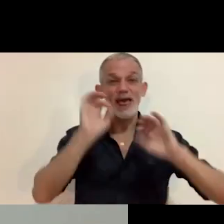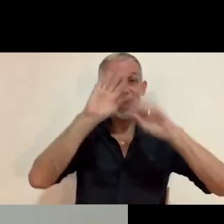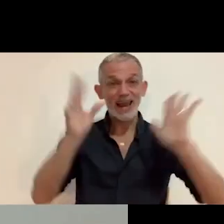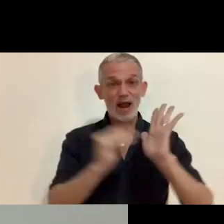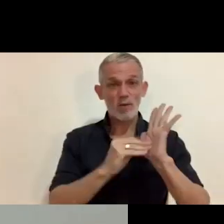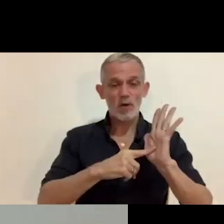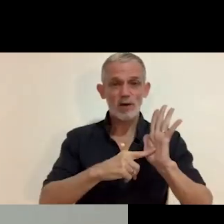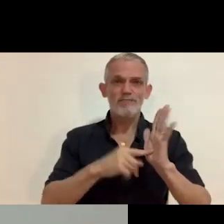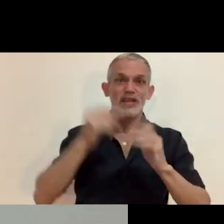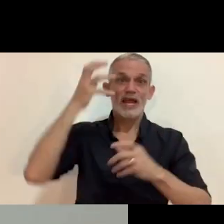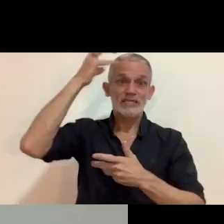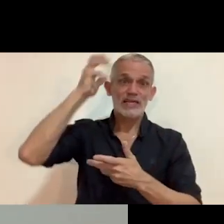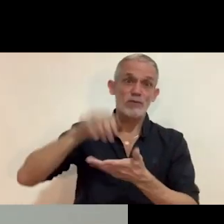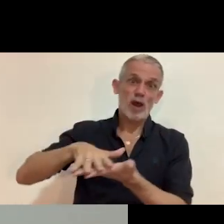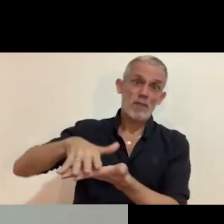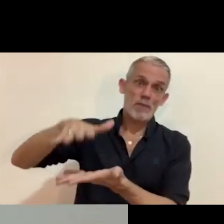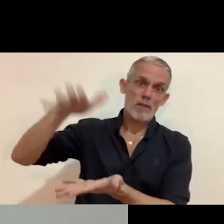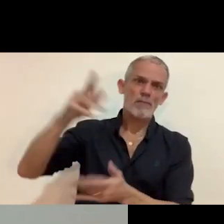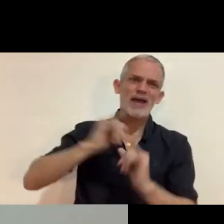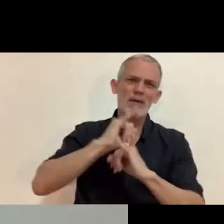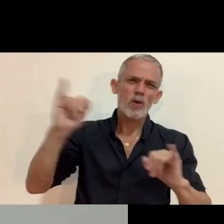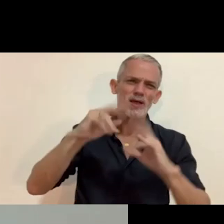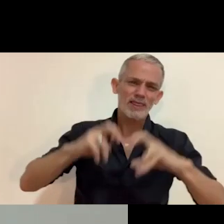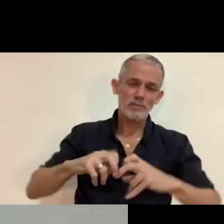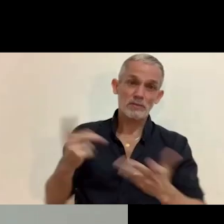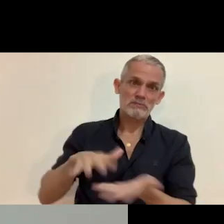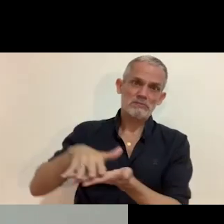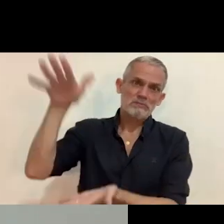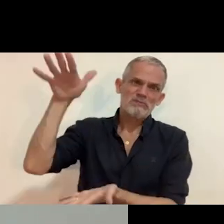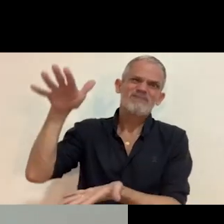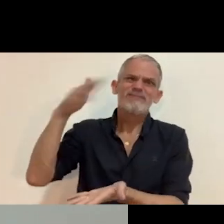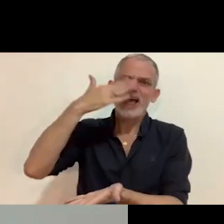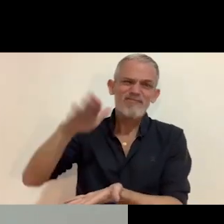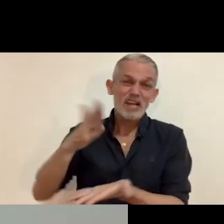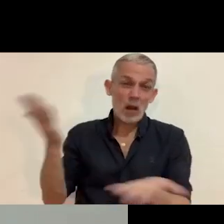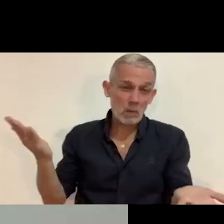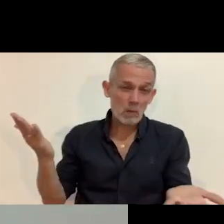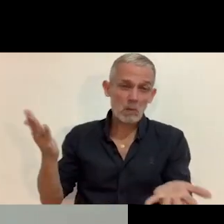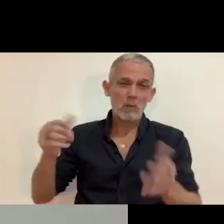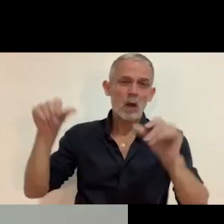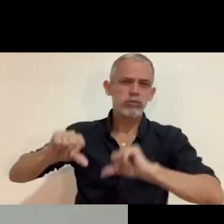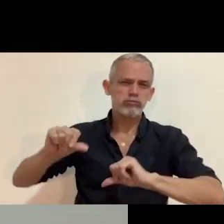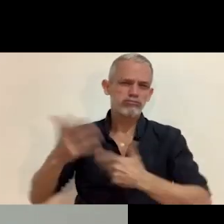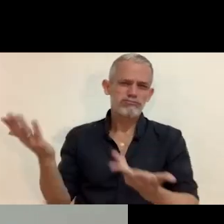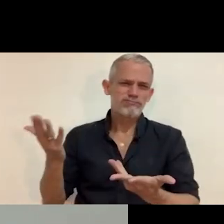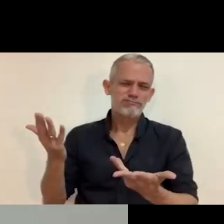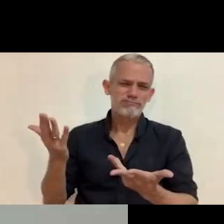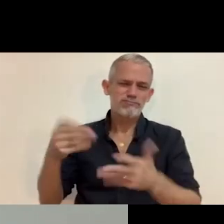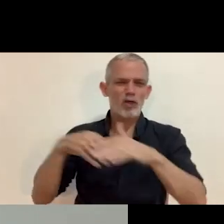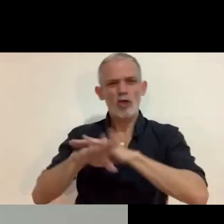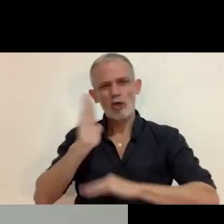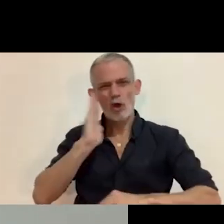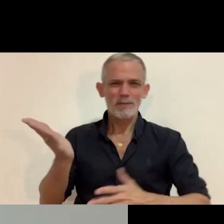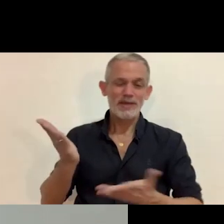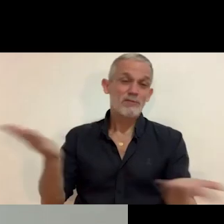llenar a los tribunales de causas que después terminaban sin ningún sentido y